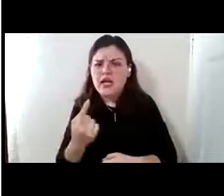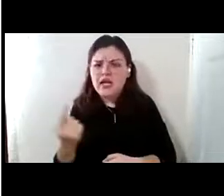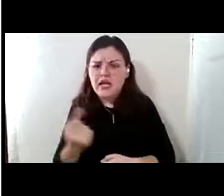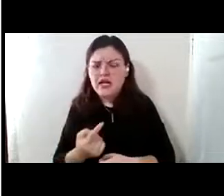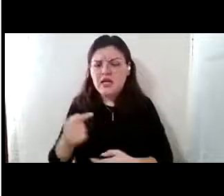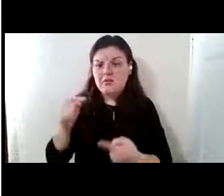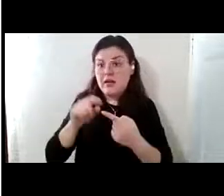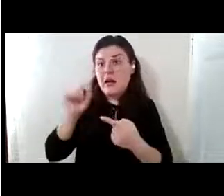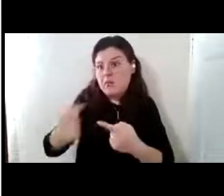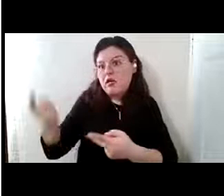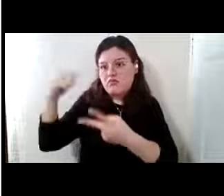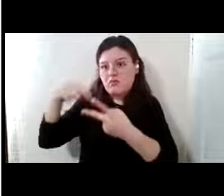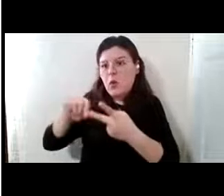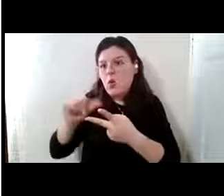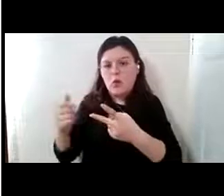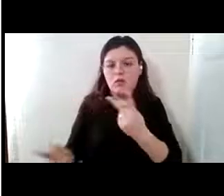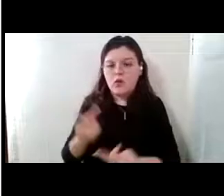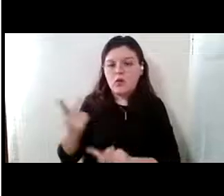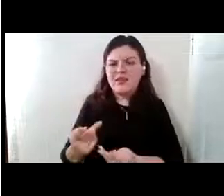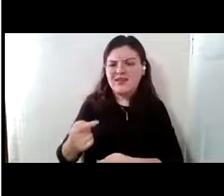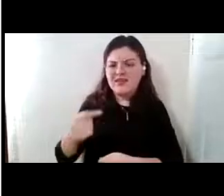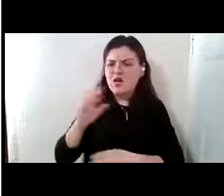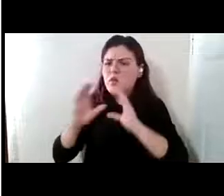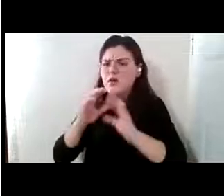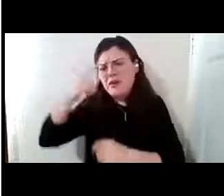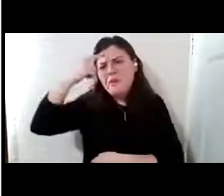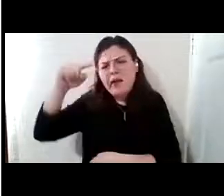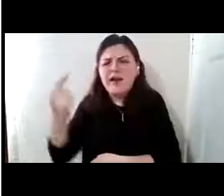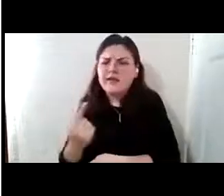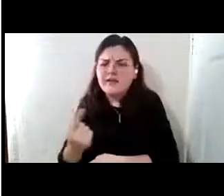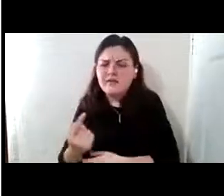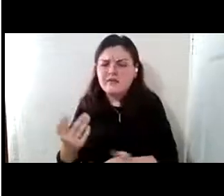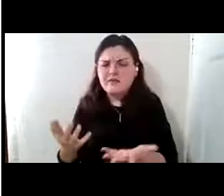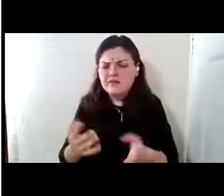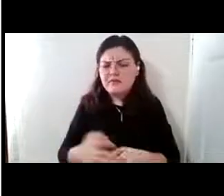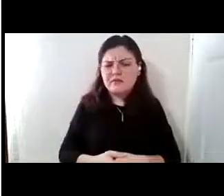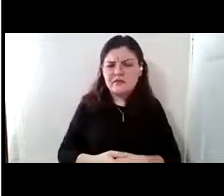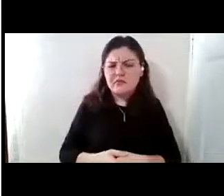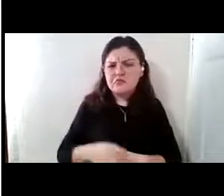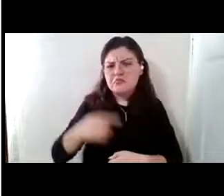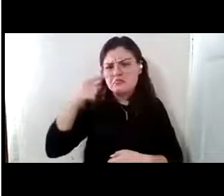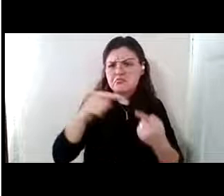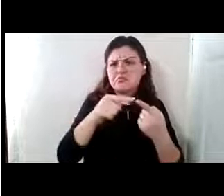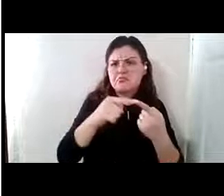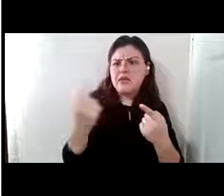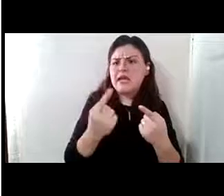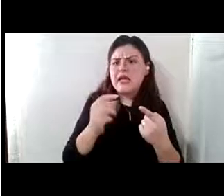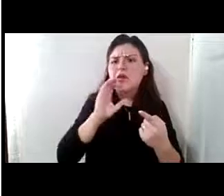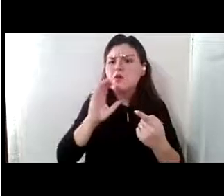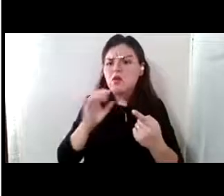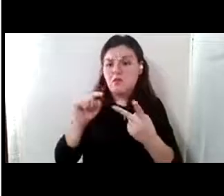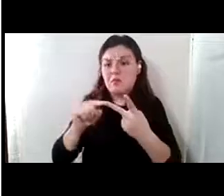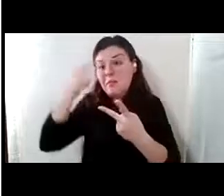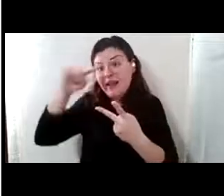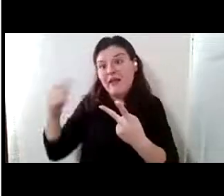esta segunda pregunta, ¿para qué les comunico? ¿Sí? ¿Qué les comunico y para qué les comunico? Si nosotros estamos